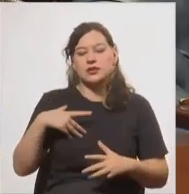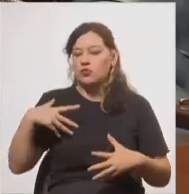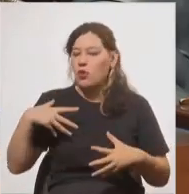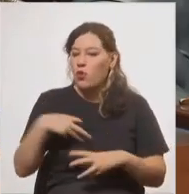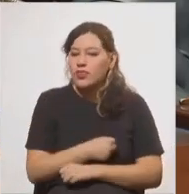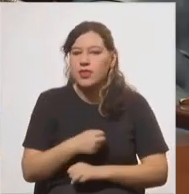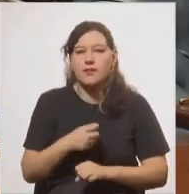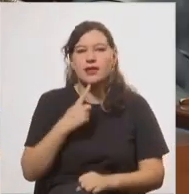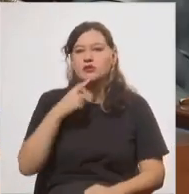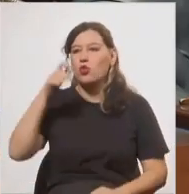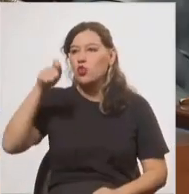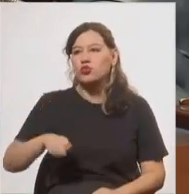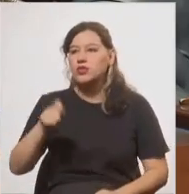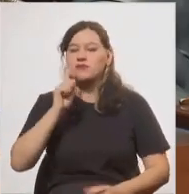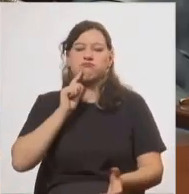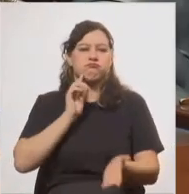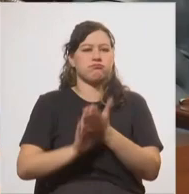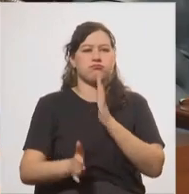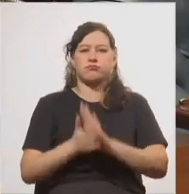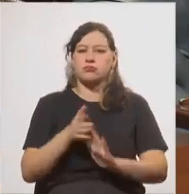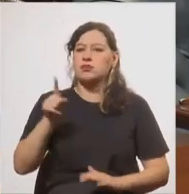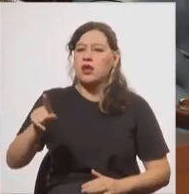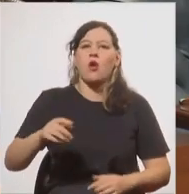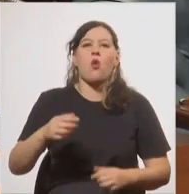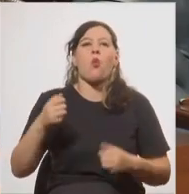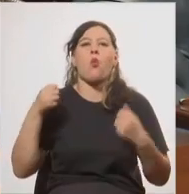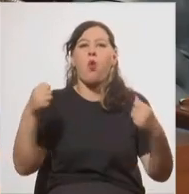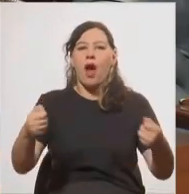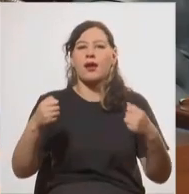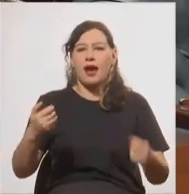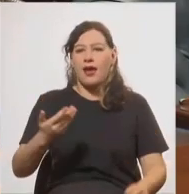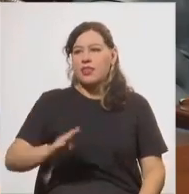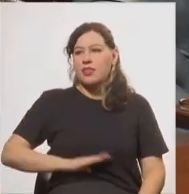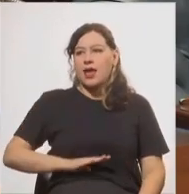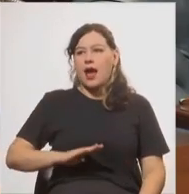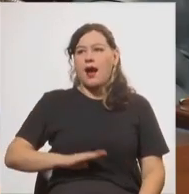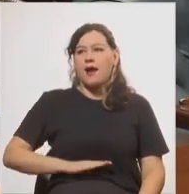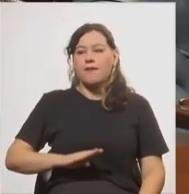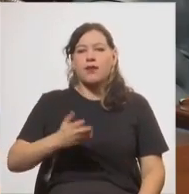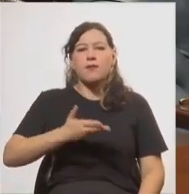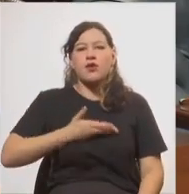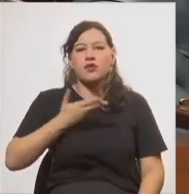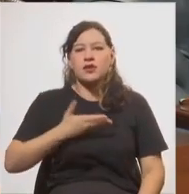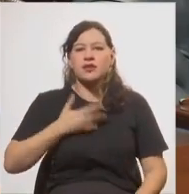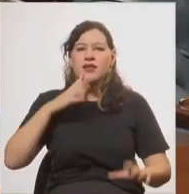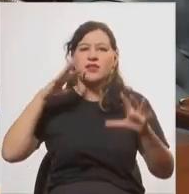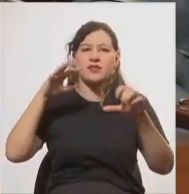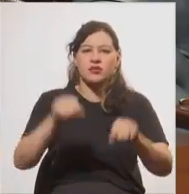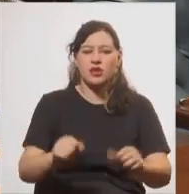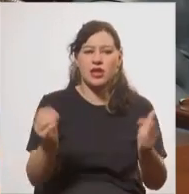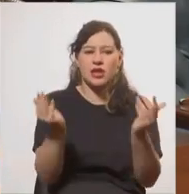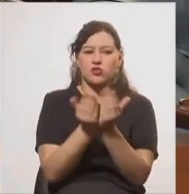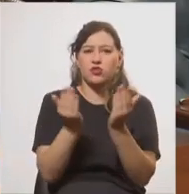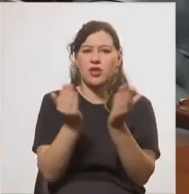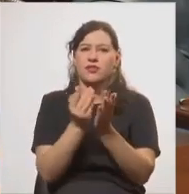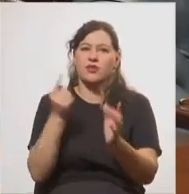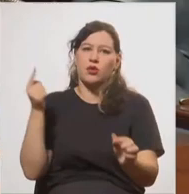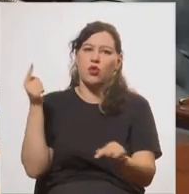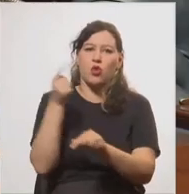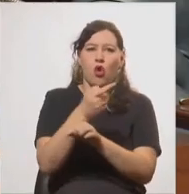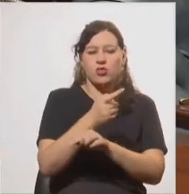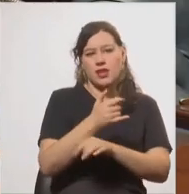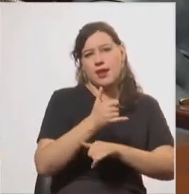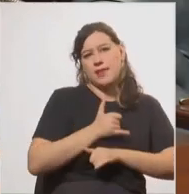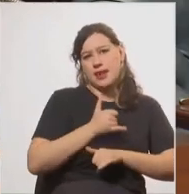y arbitrariedad, encaró una huelga de hambre en protesta por la detención y tortura de estudiantes opositores al régimen